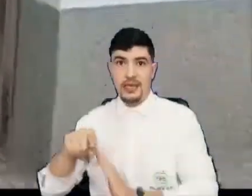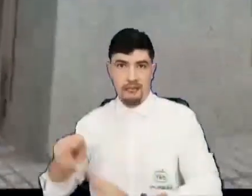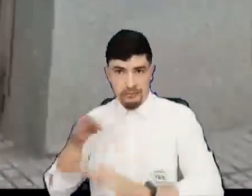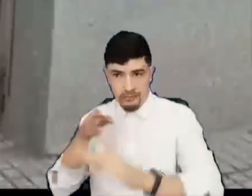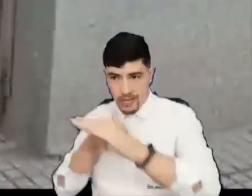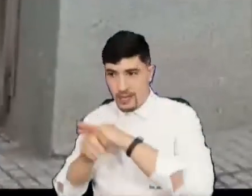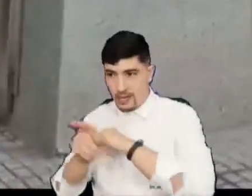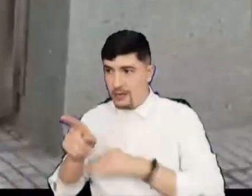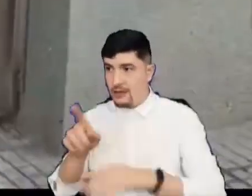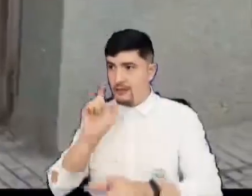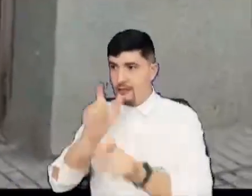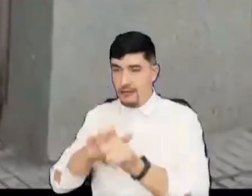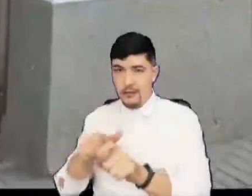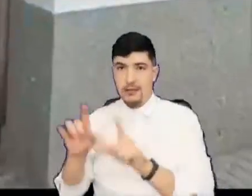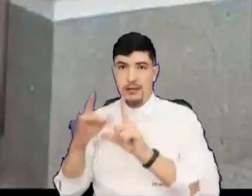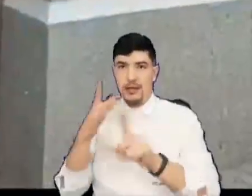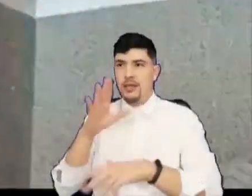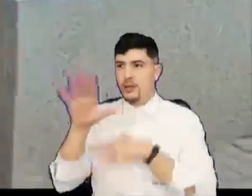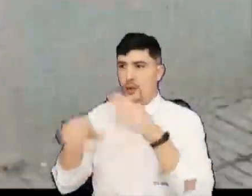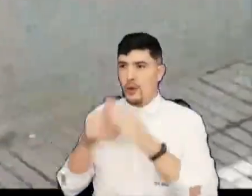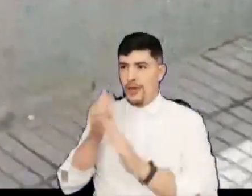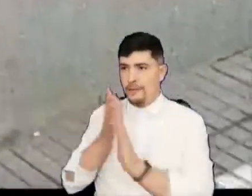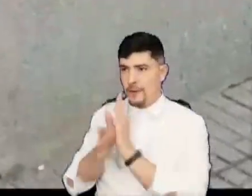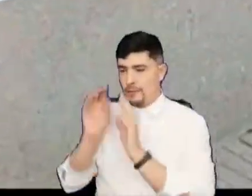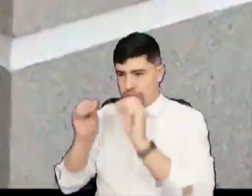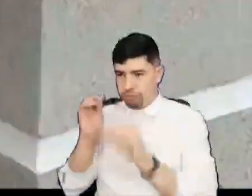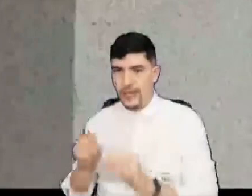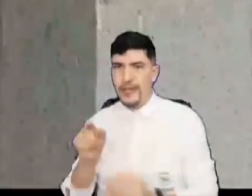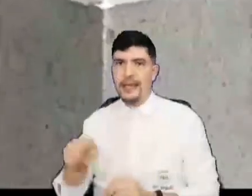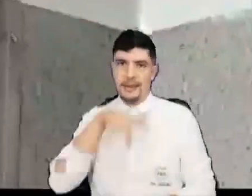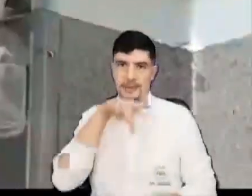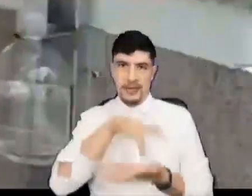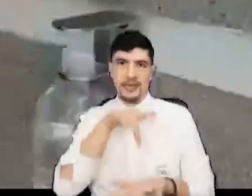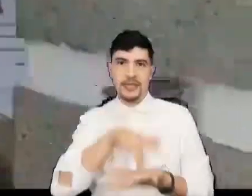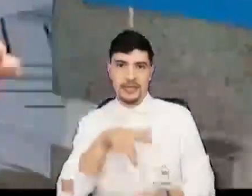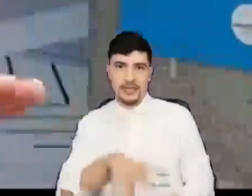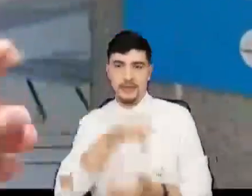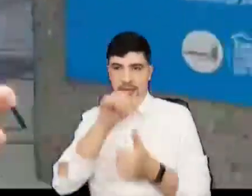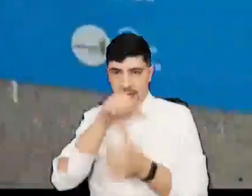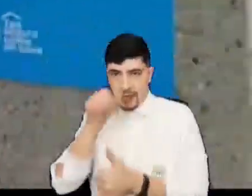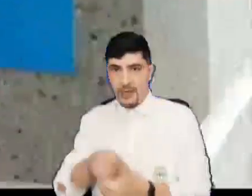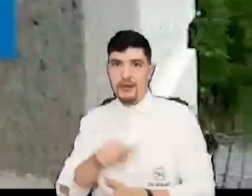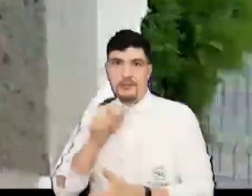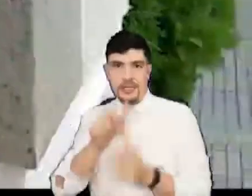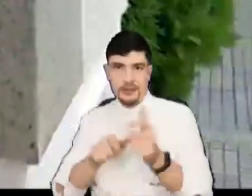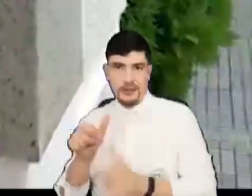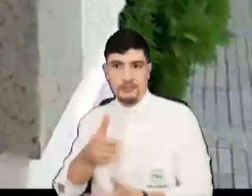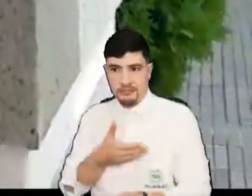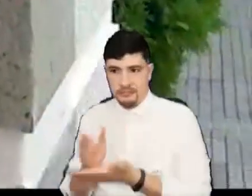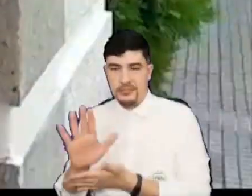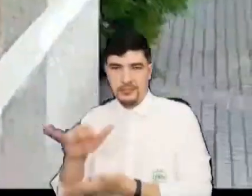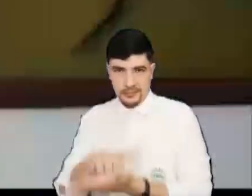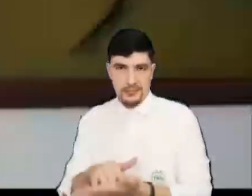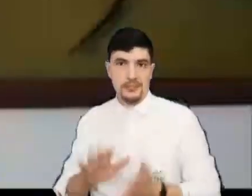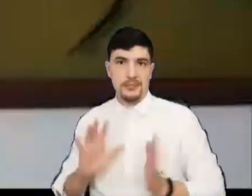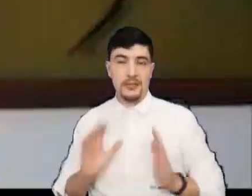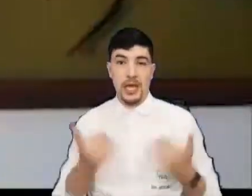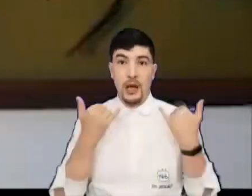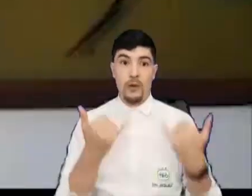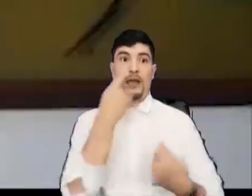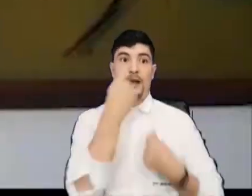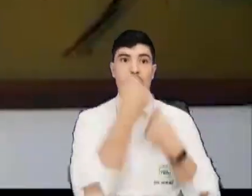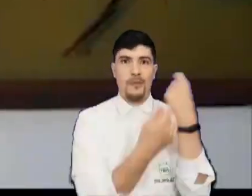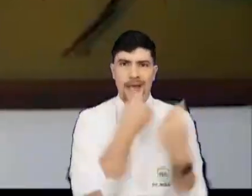virtual, envía toda la información y participará en los sorteos cada hora. Estamos preparados, el comercio está muy